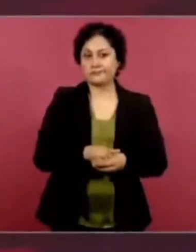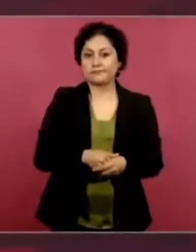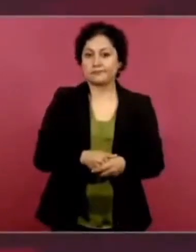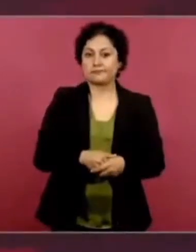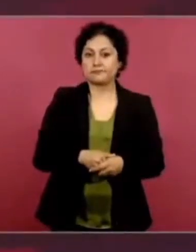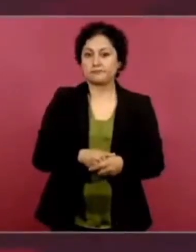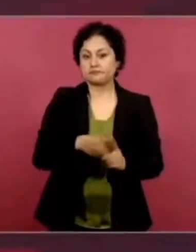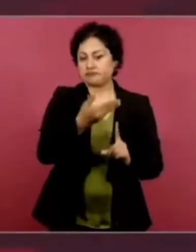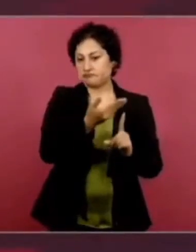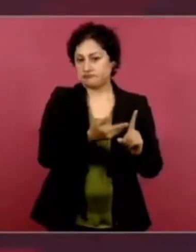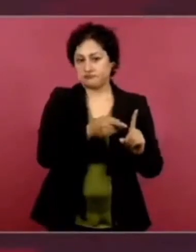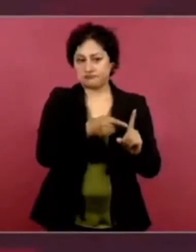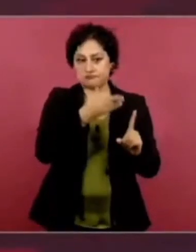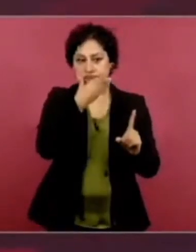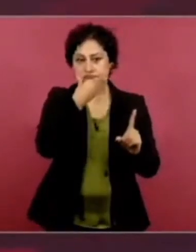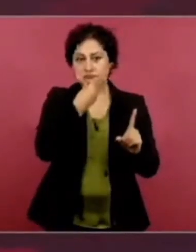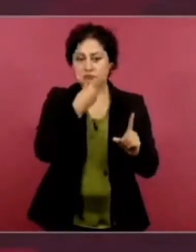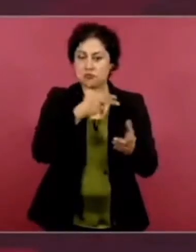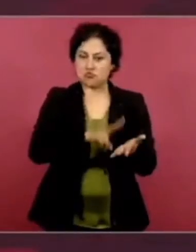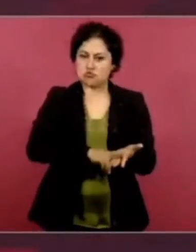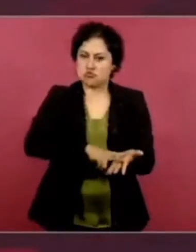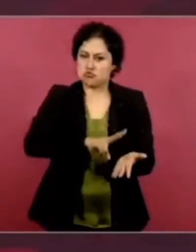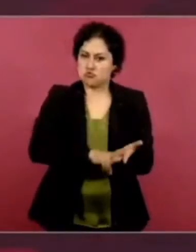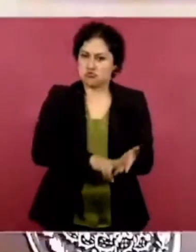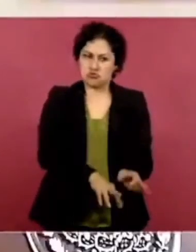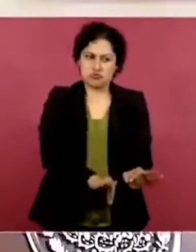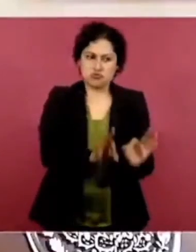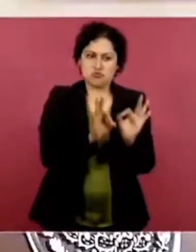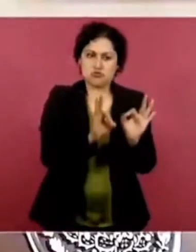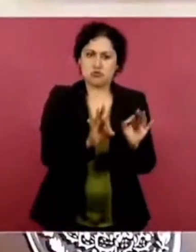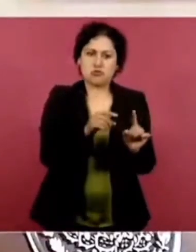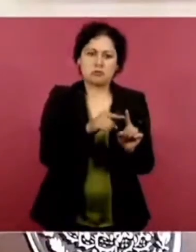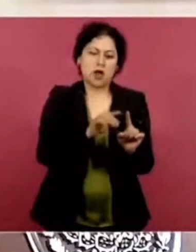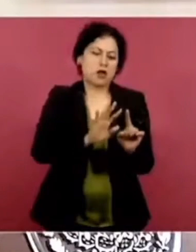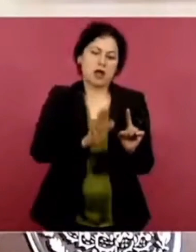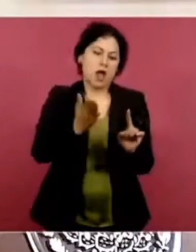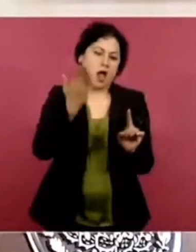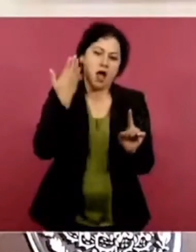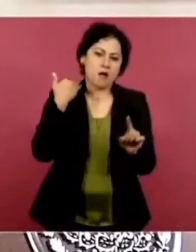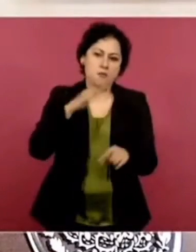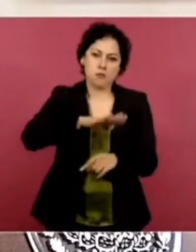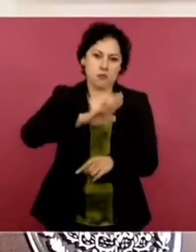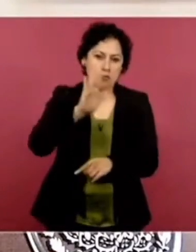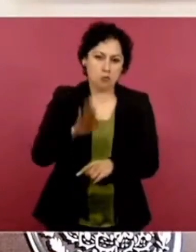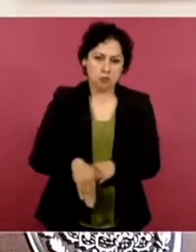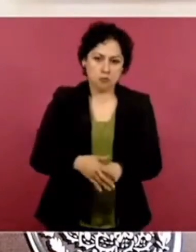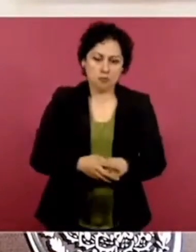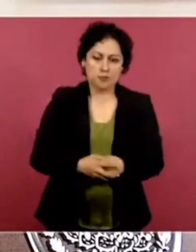un hombre con convicciones, con principios. Ya falleció.